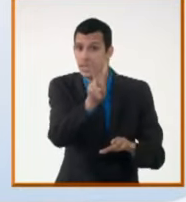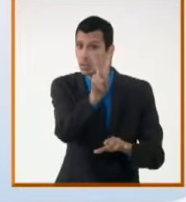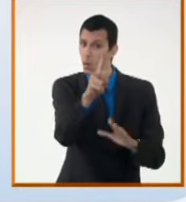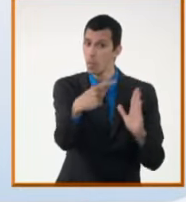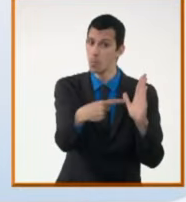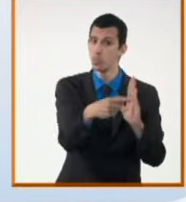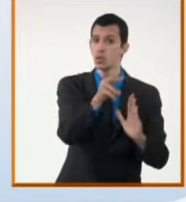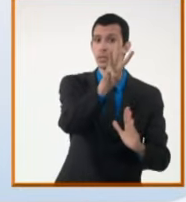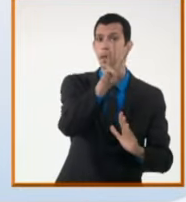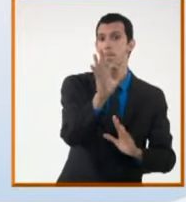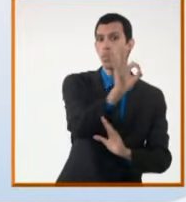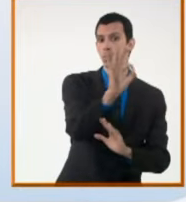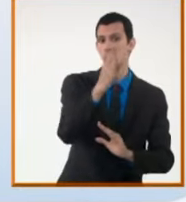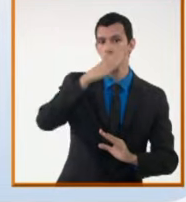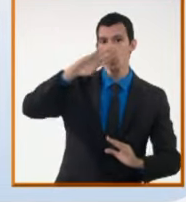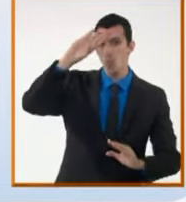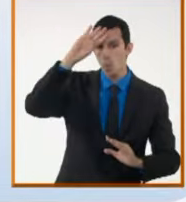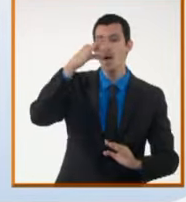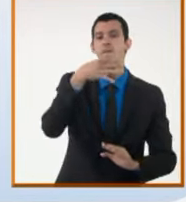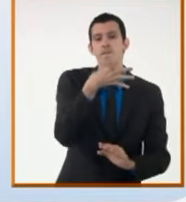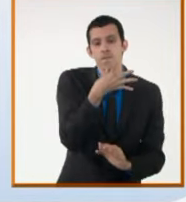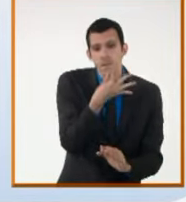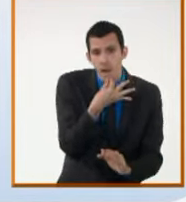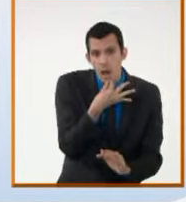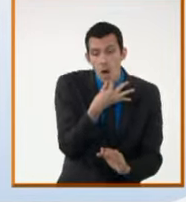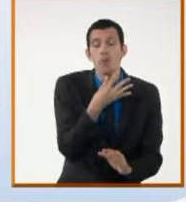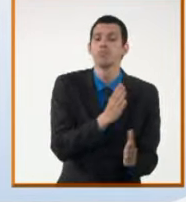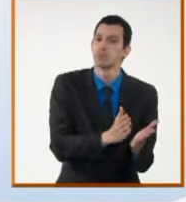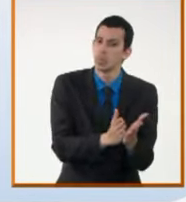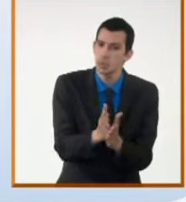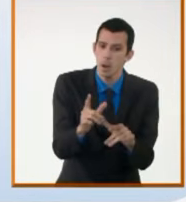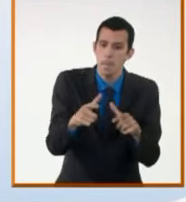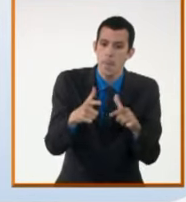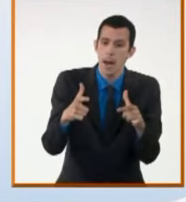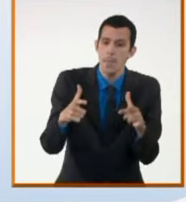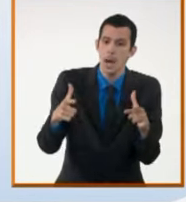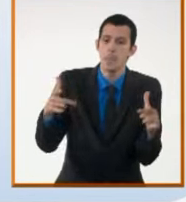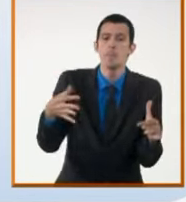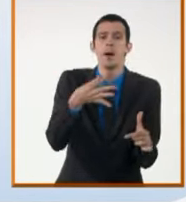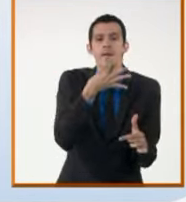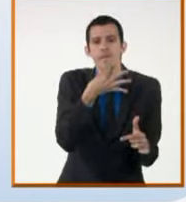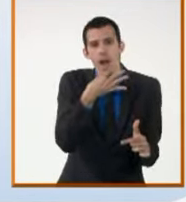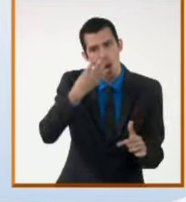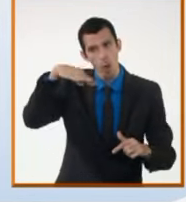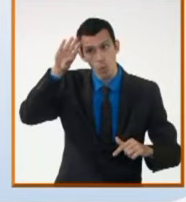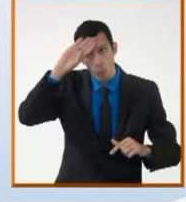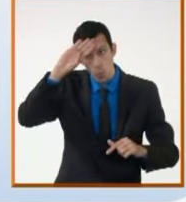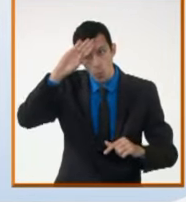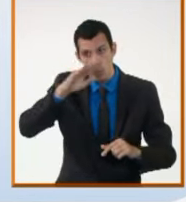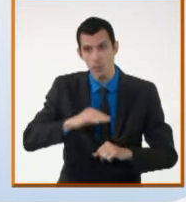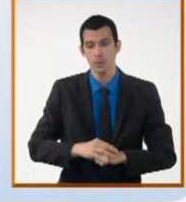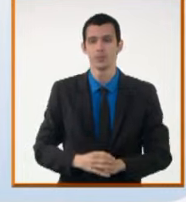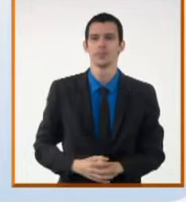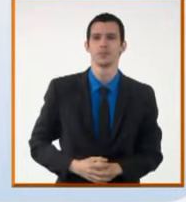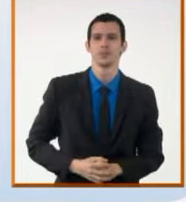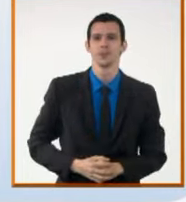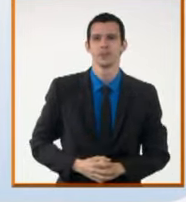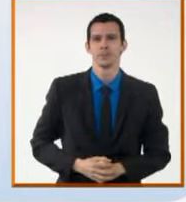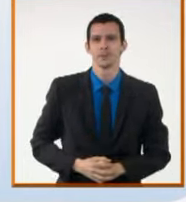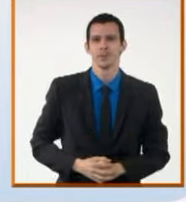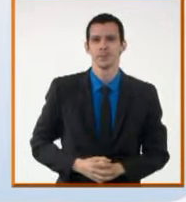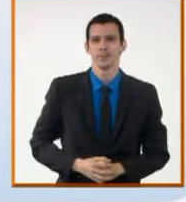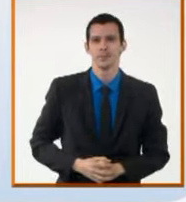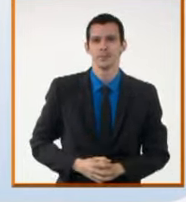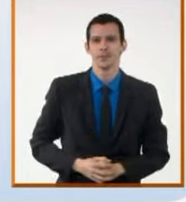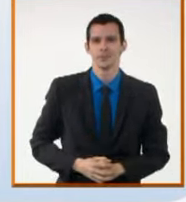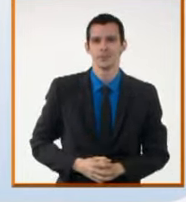22,3% de la población envejecida va a seguir creciendo. Es la fecundidad. Es decir, hijos por mujer